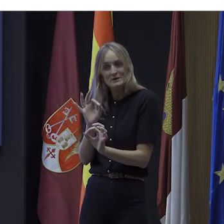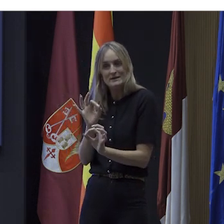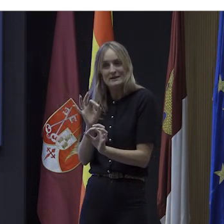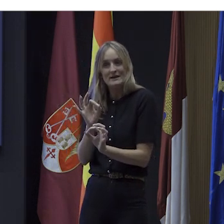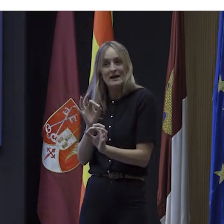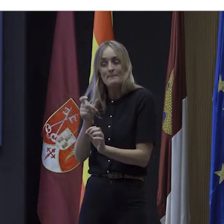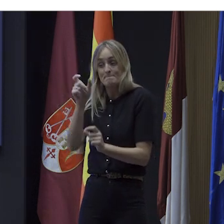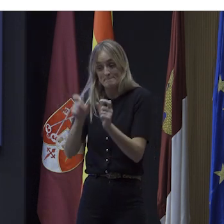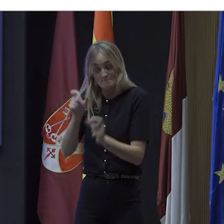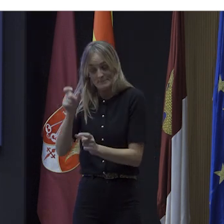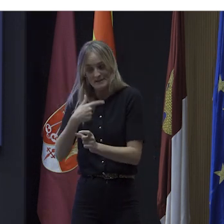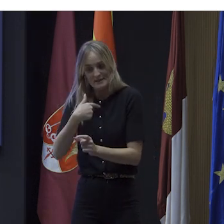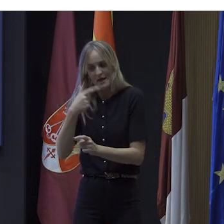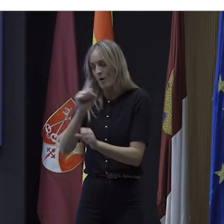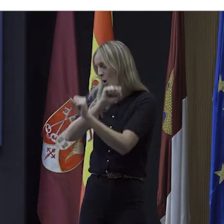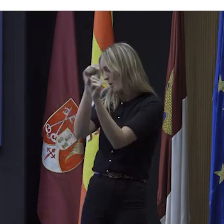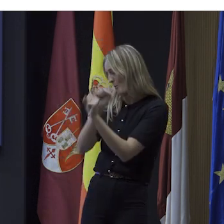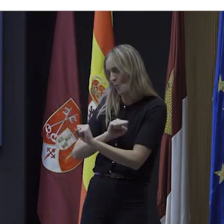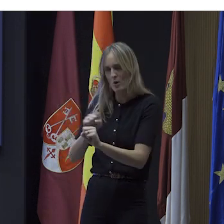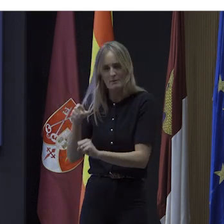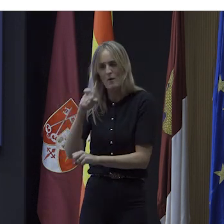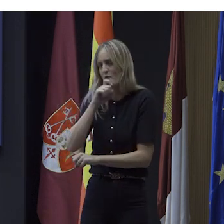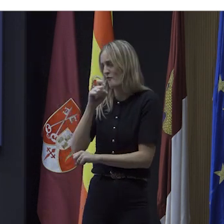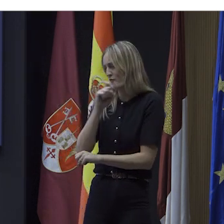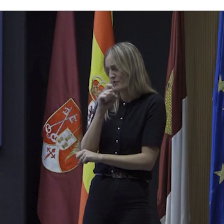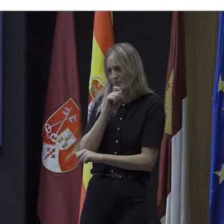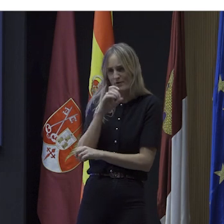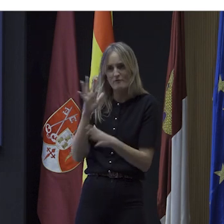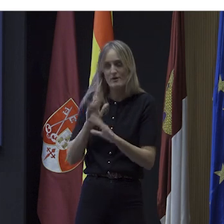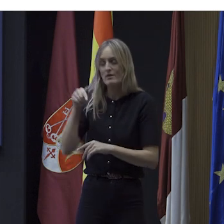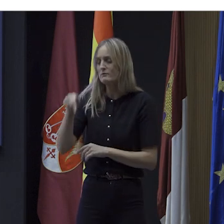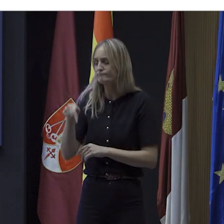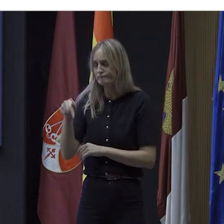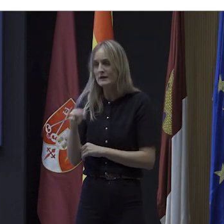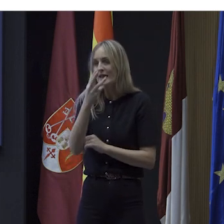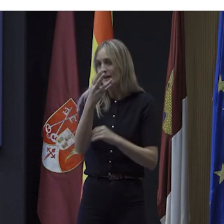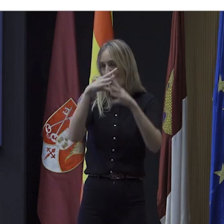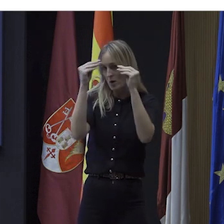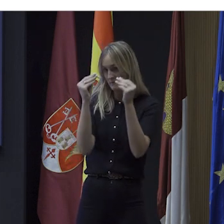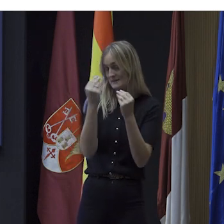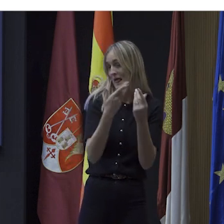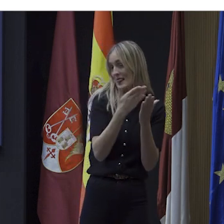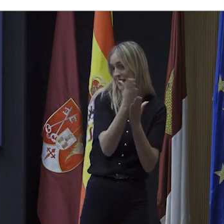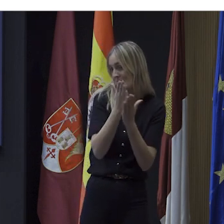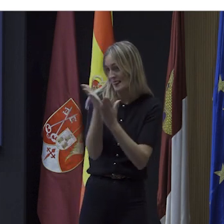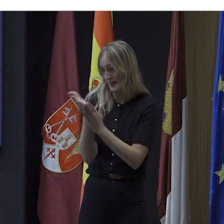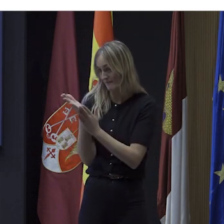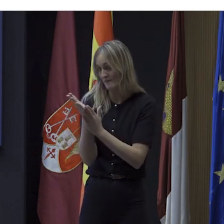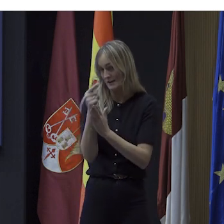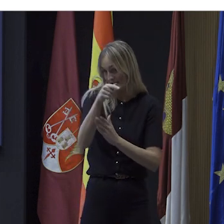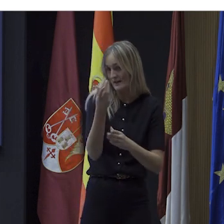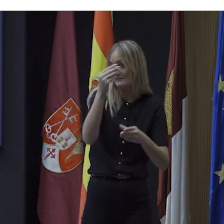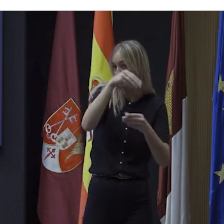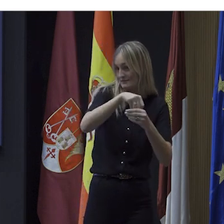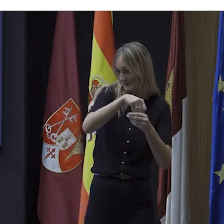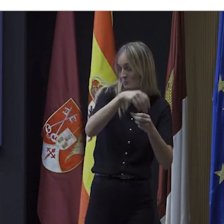pesar de que mucha gente le diría que eso era imposible, que era muy difícil, él estuvo en 3 universidades distintas,